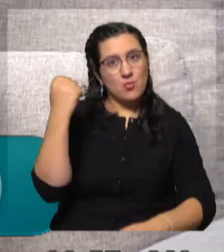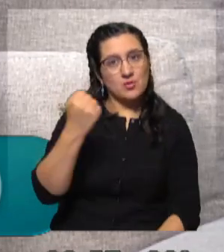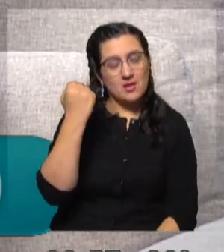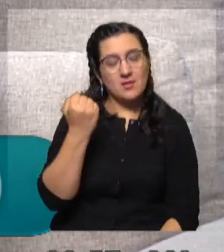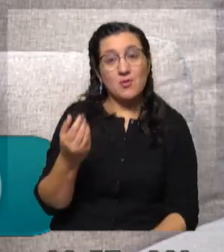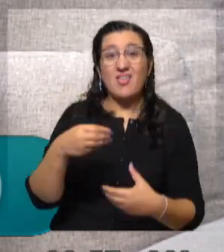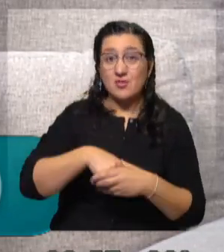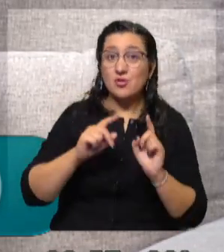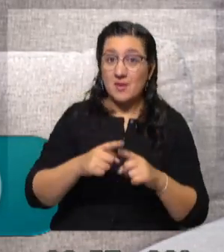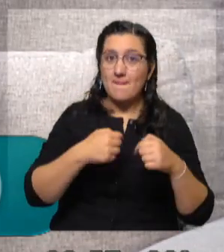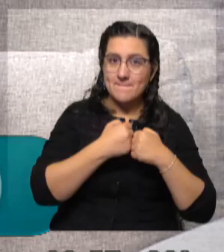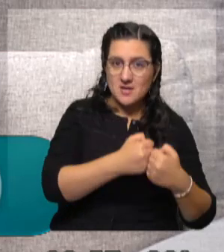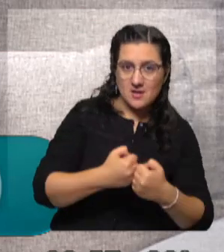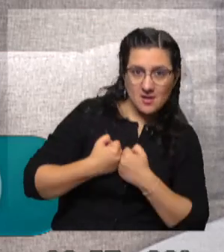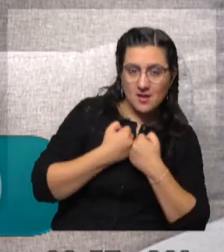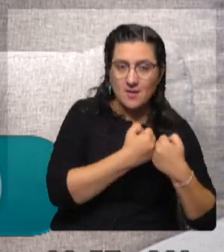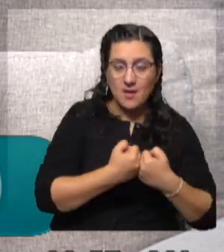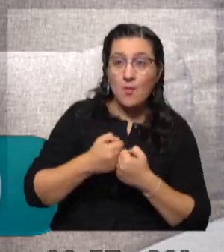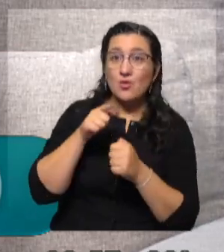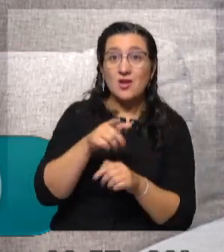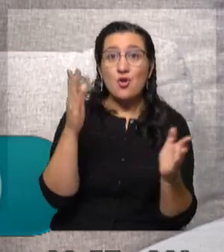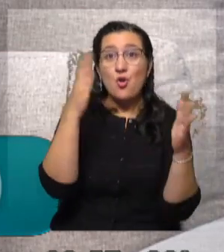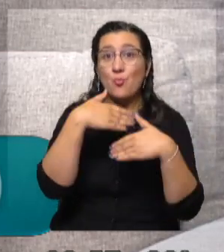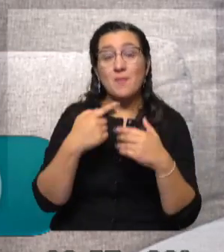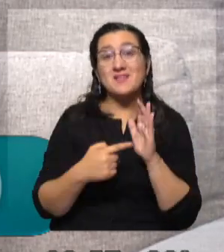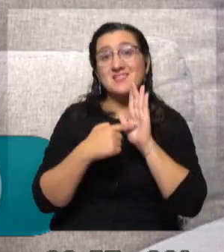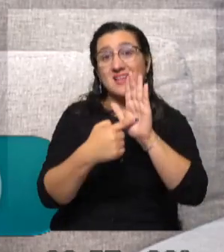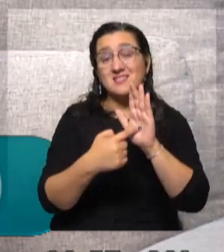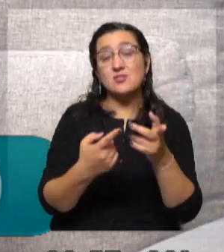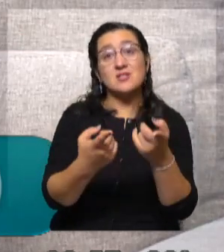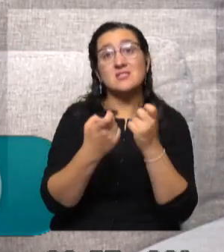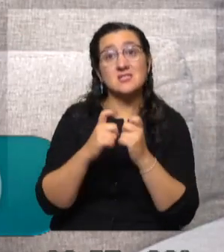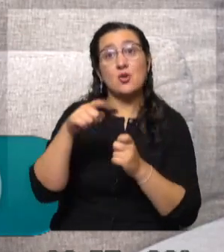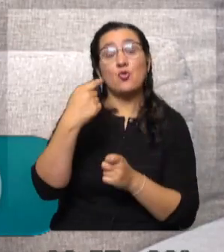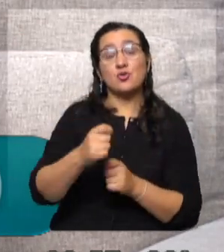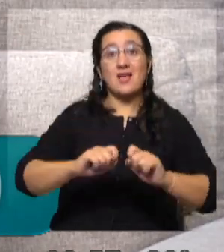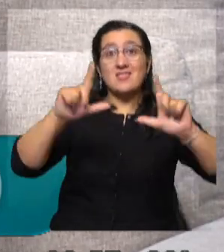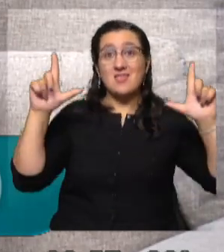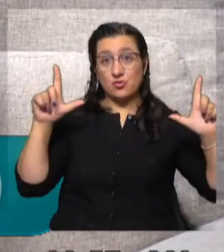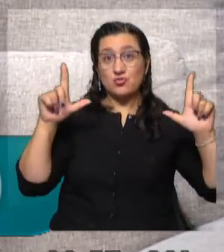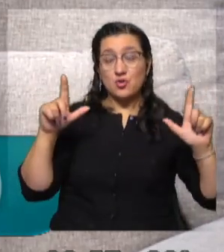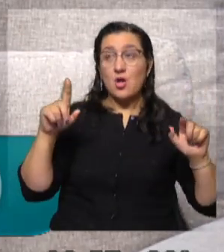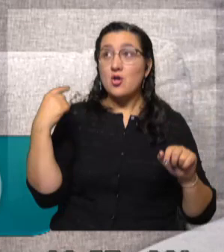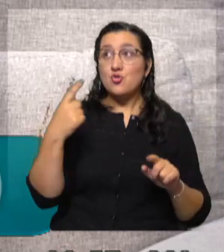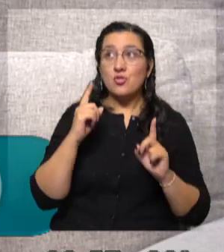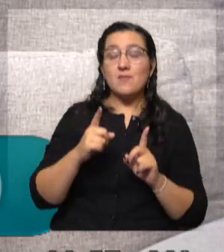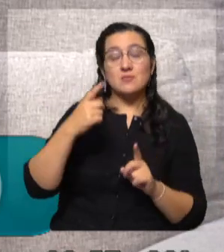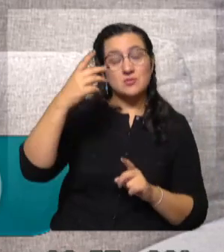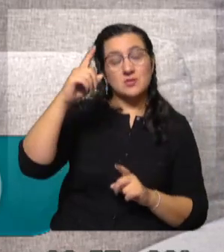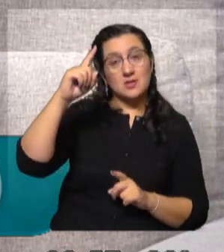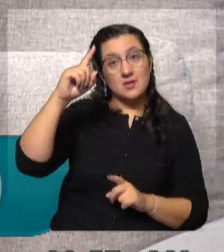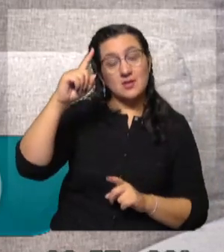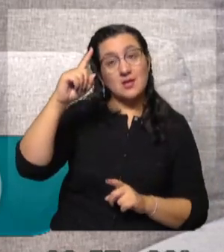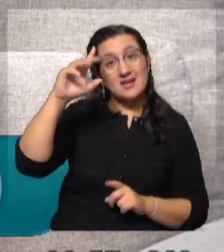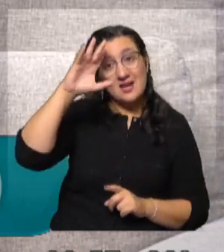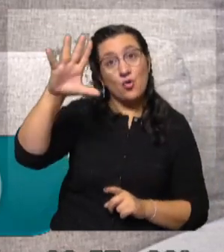peleas porque como él no va a poder presentarse tienen que aparecer otras figuras y y todos tenemos que recordar el intento de golpe no